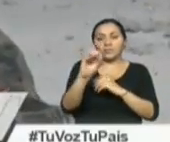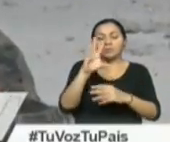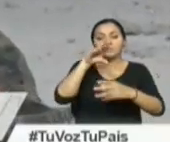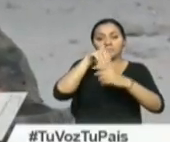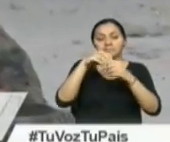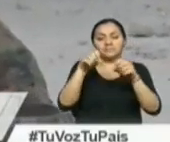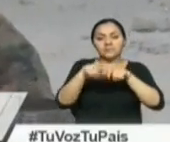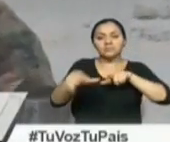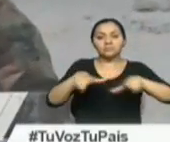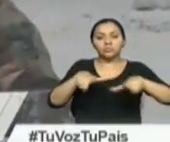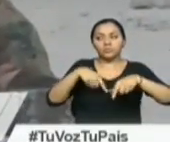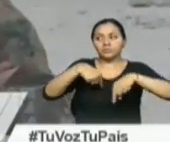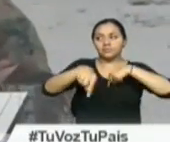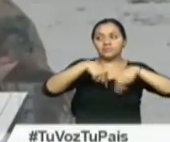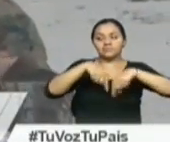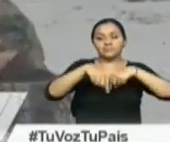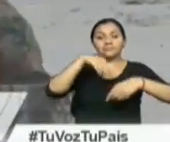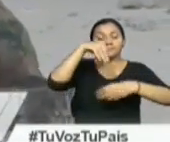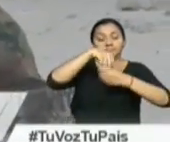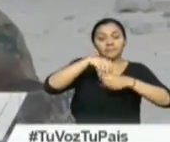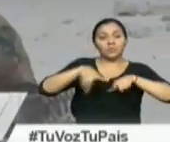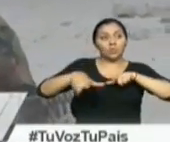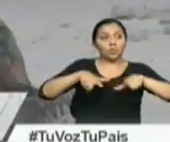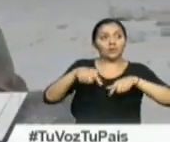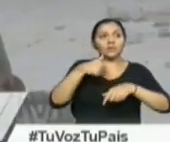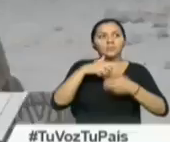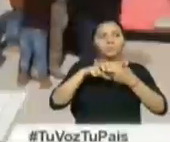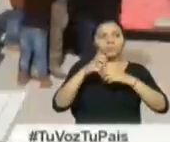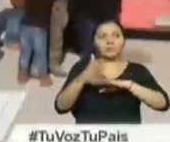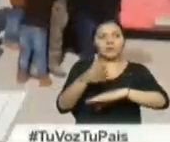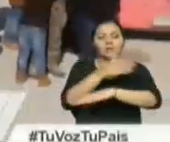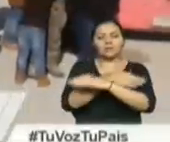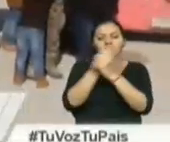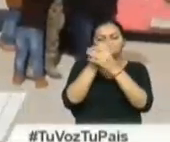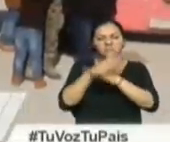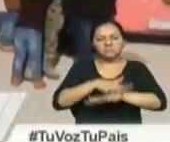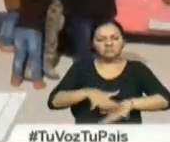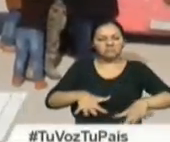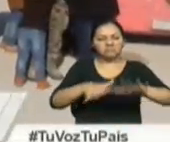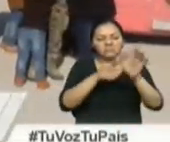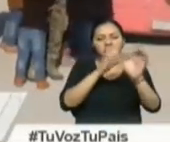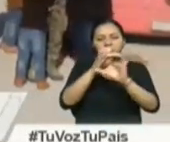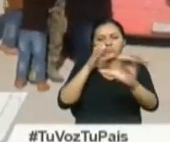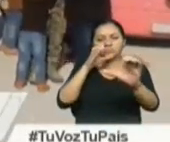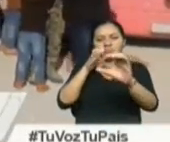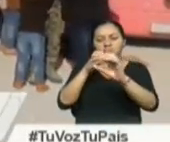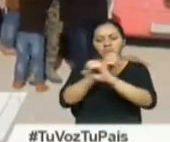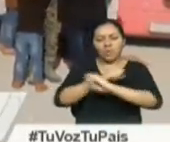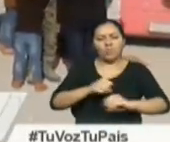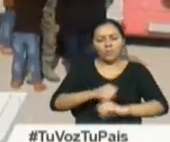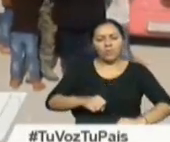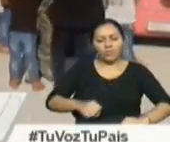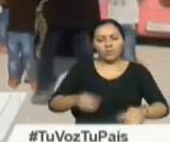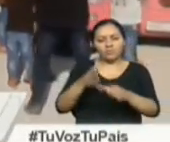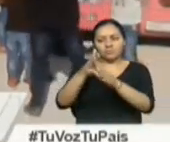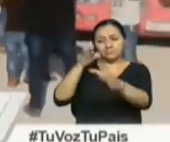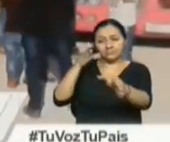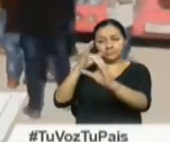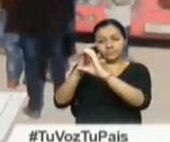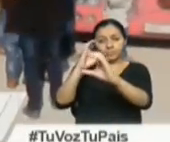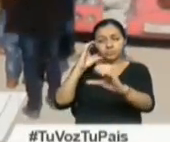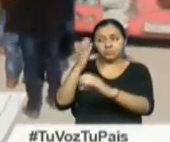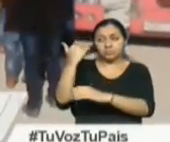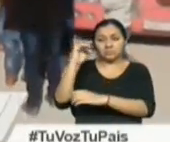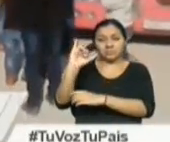sirve de zona de tránsito. En ese lugar ocurrió el sangriento atentado contra la caravana del primer grupo de evacuados, que dejó el sábado al